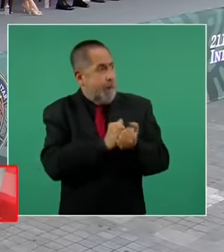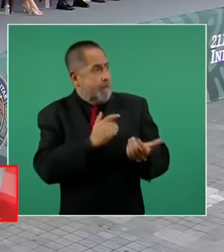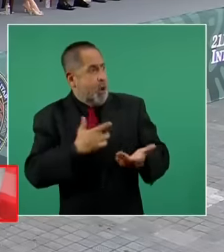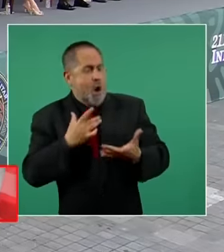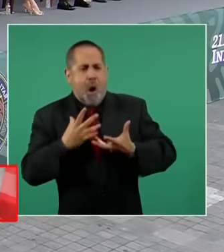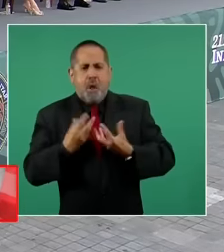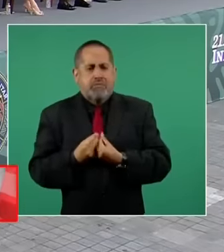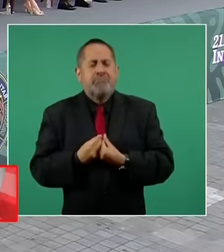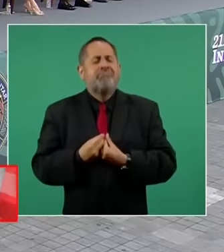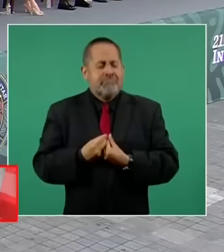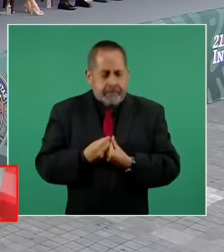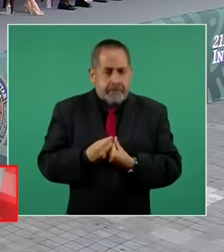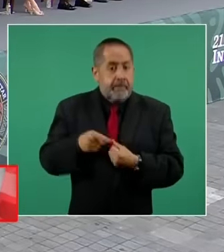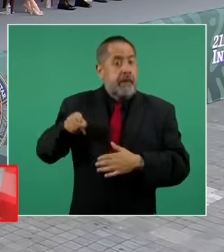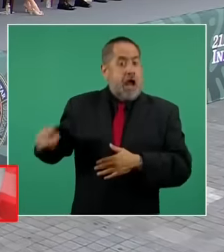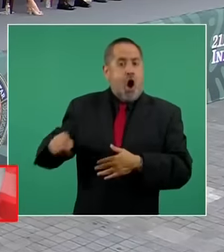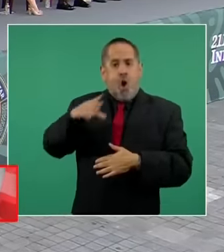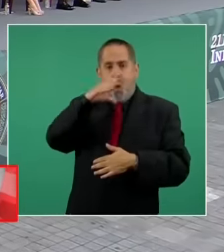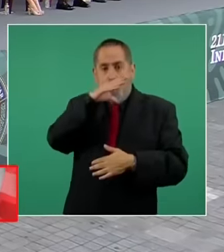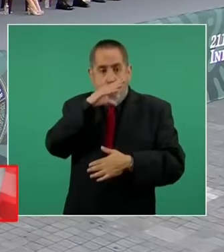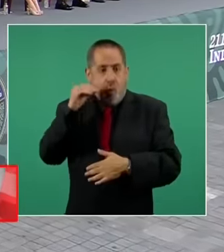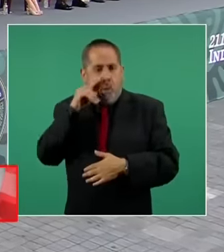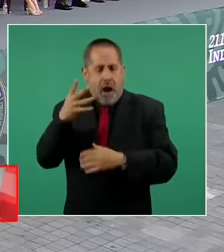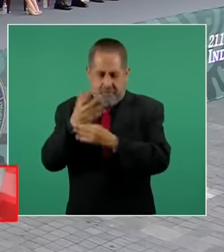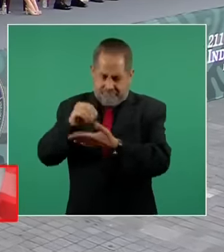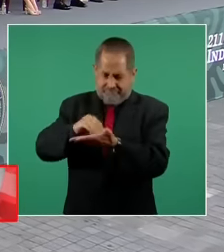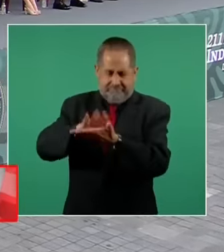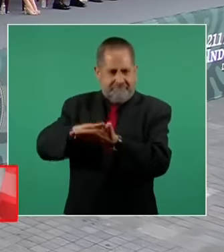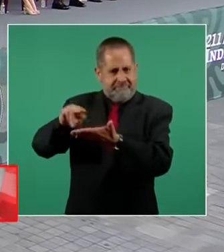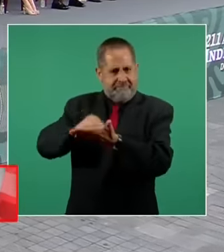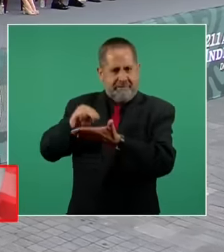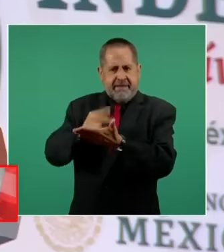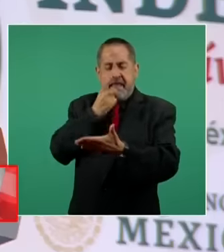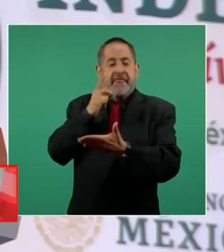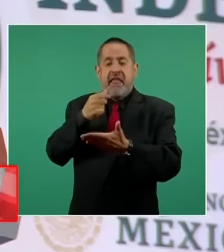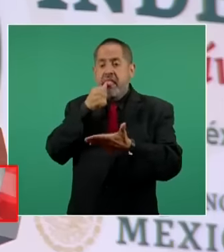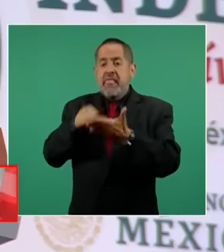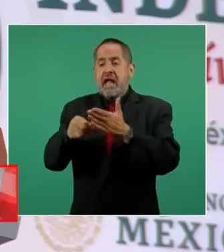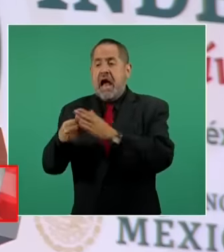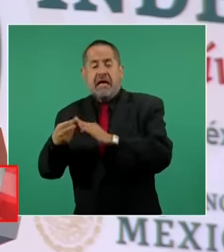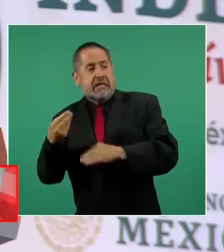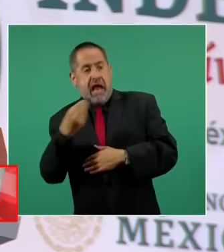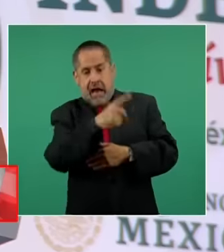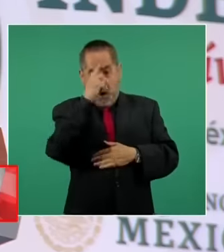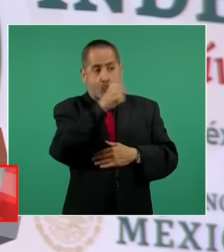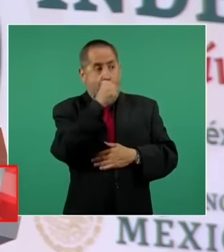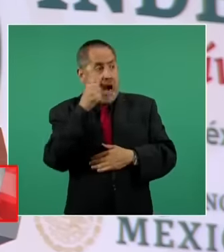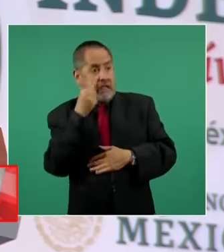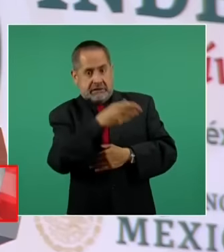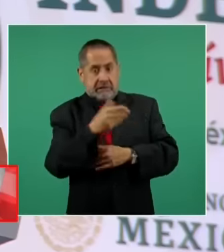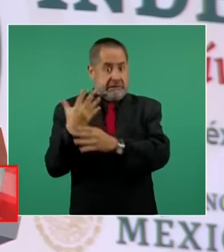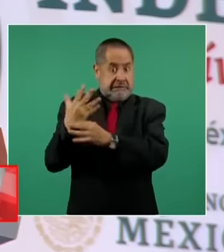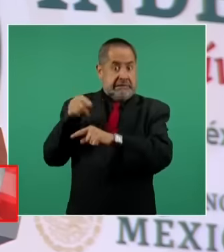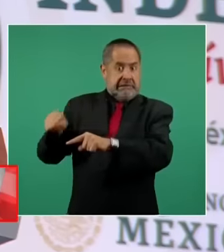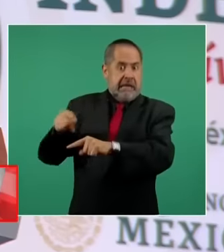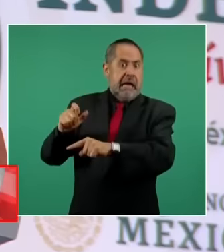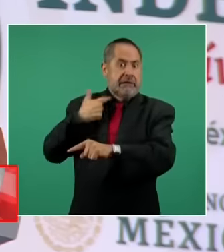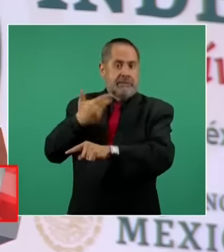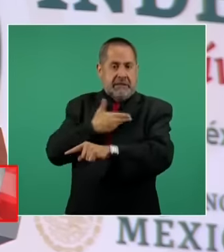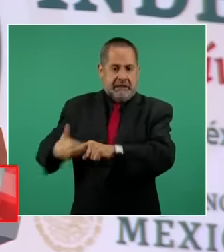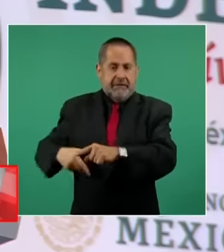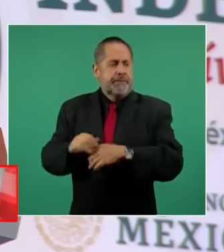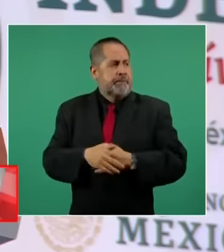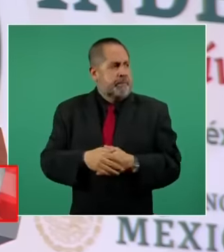padre de la patria cubana constancia de aquella entrega en carta al Benemérito de las Américas. Escribe Céspedes: